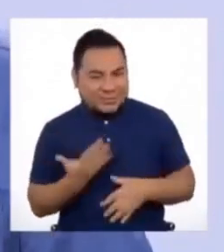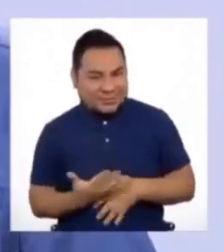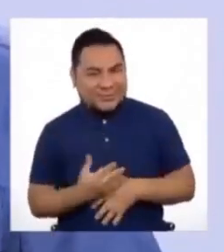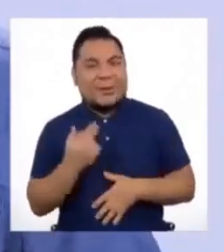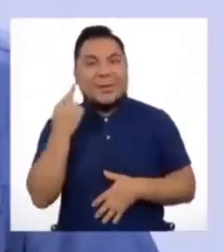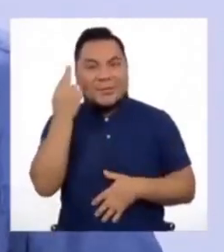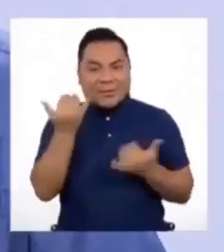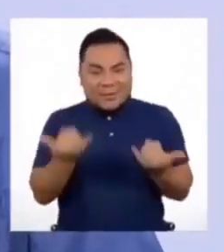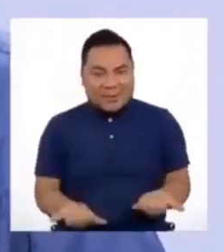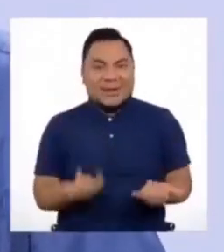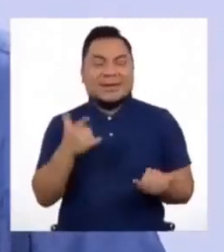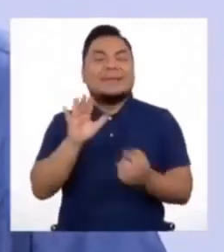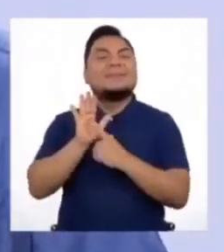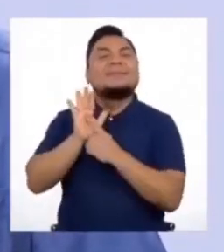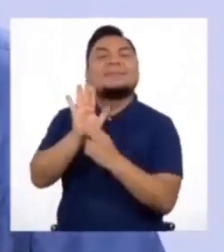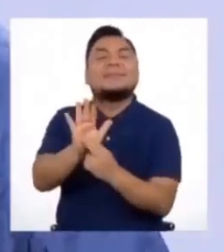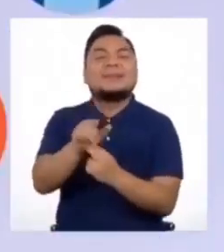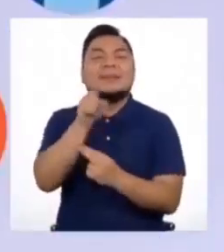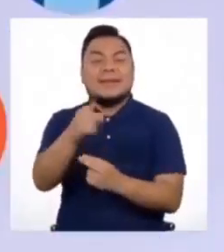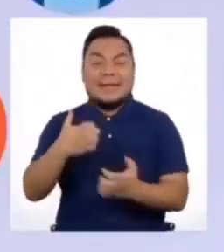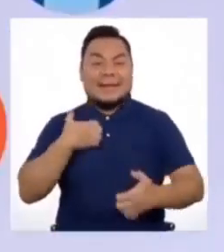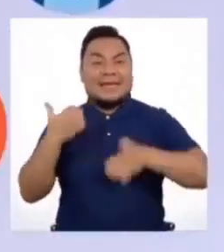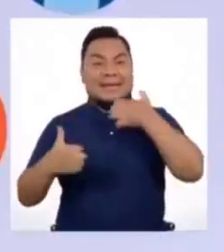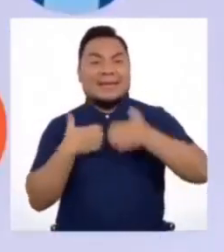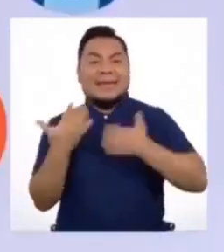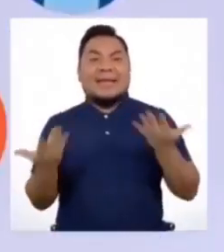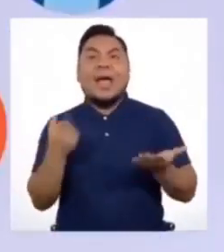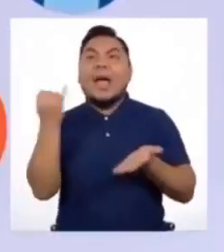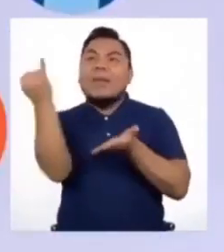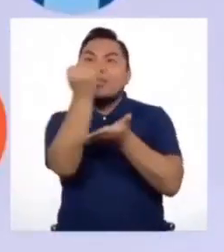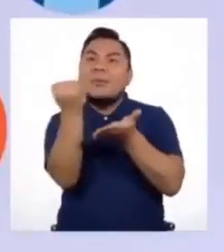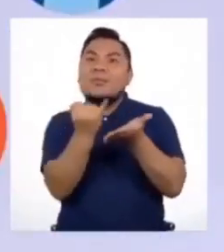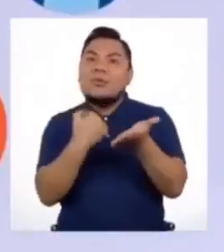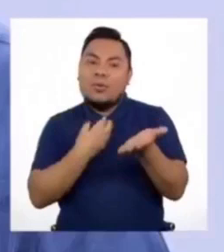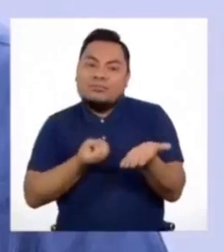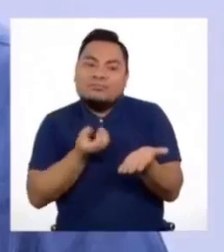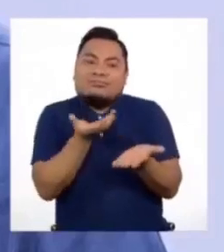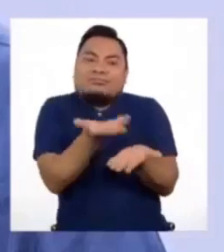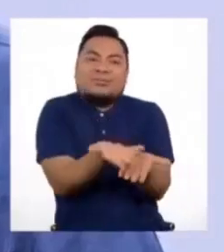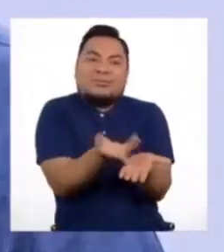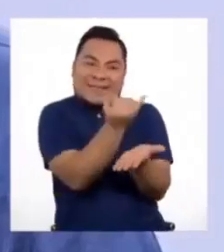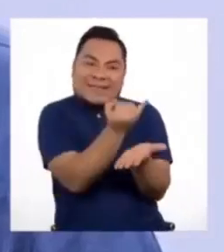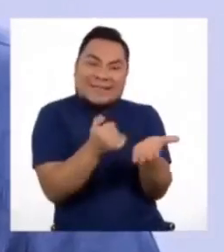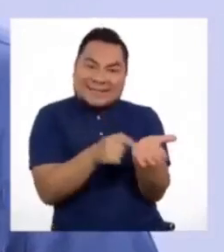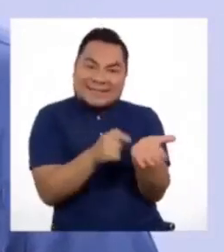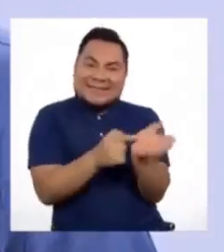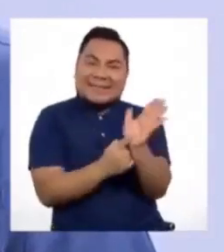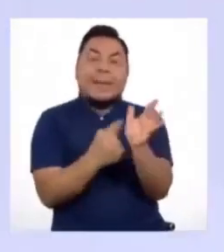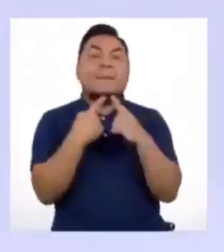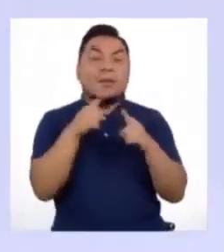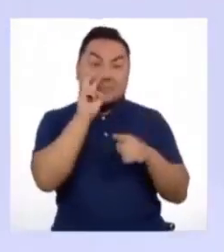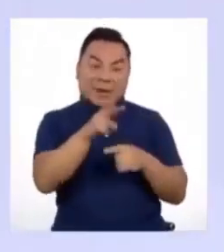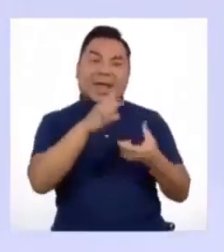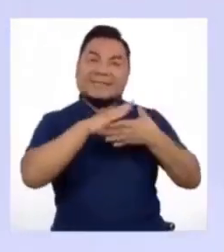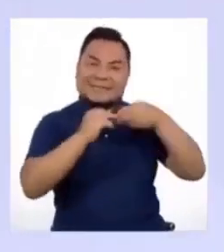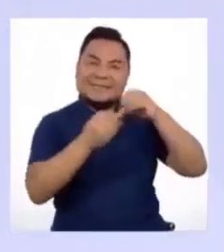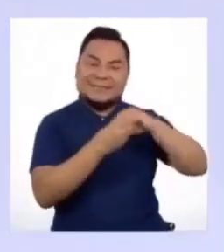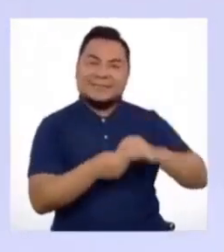eso hoy representaremos nuestras emociones a través del dibujo, pero también veremos algo de las historietas.